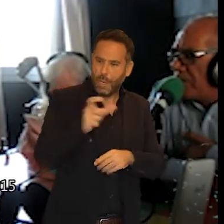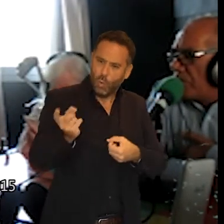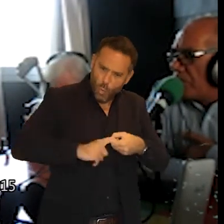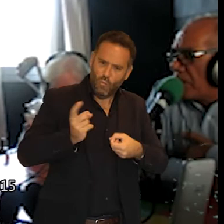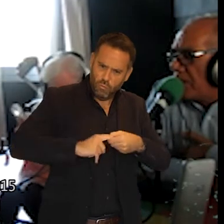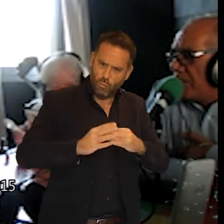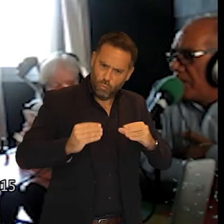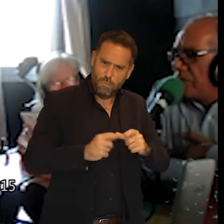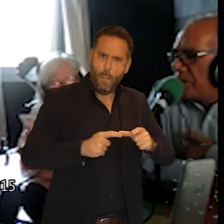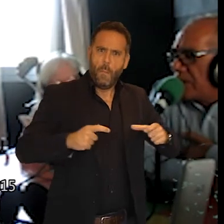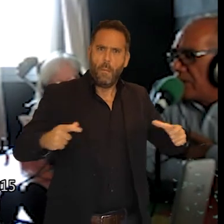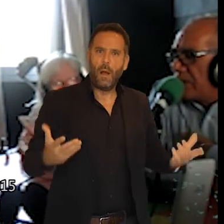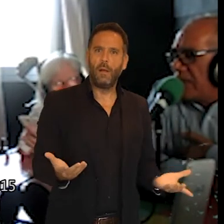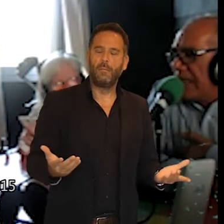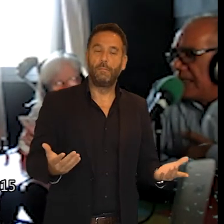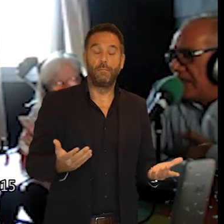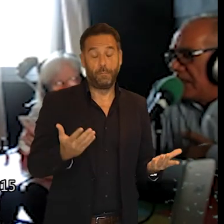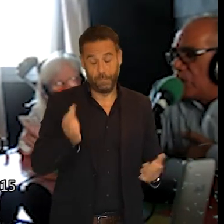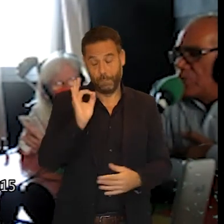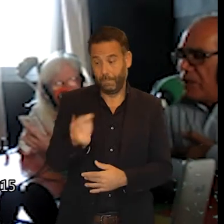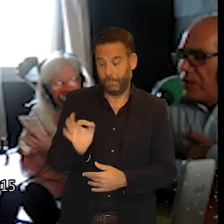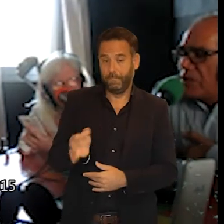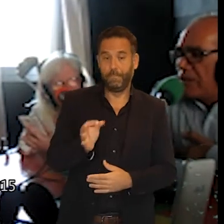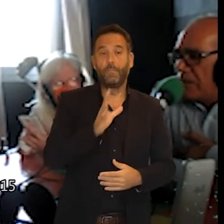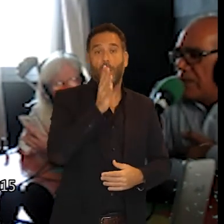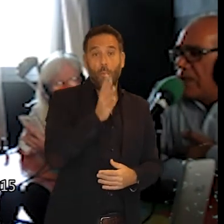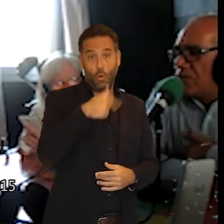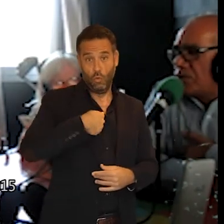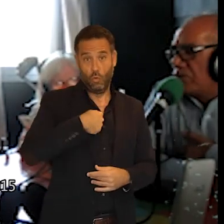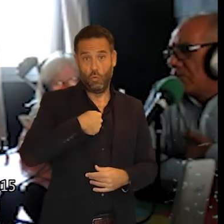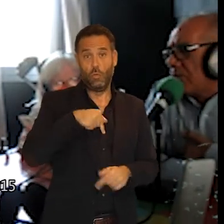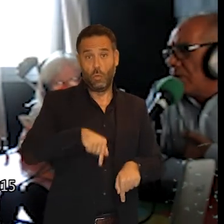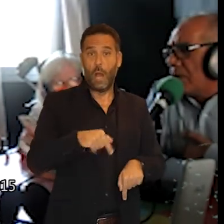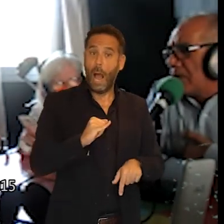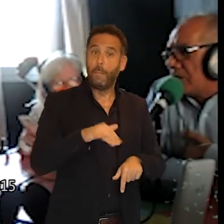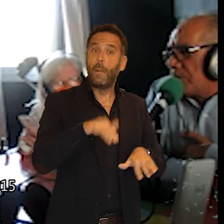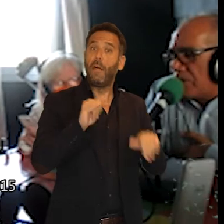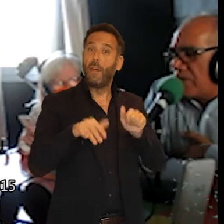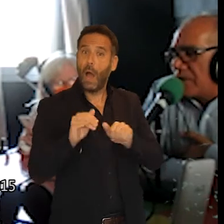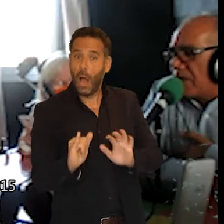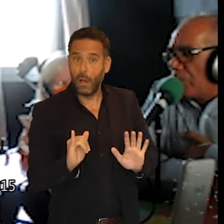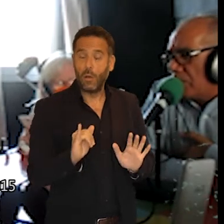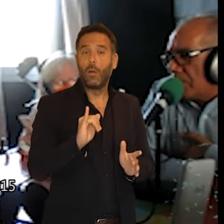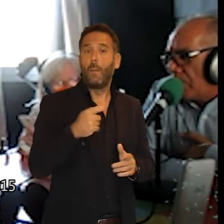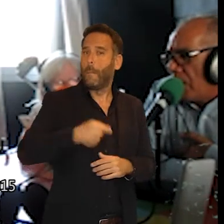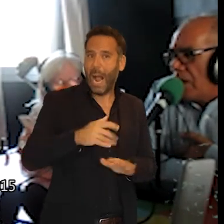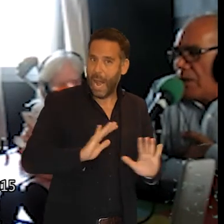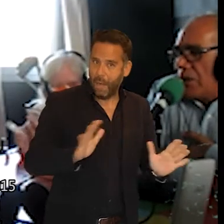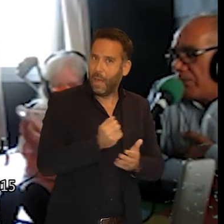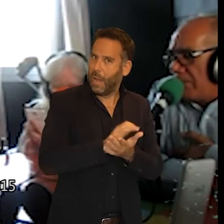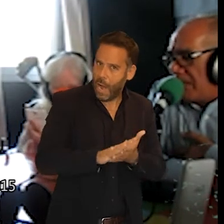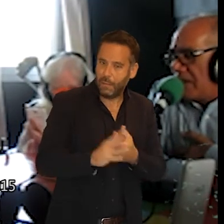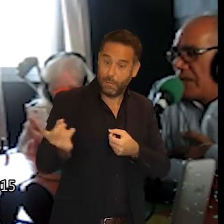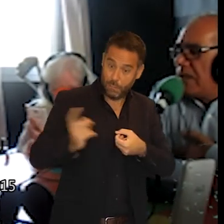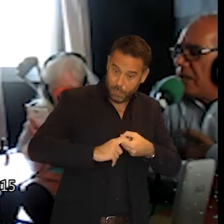de centro, ¿verdad? Bueno, realmente nosotros todavía tenemos algunas plazas. Nuestro centro es gratuito, ajá. no se paga absolutamente ajá. nada